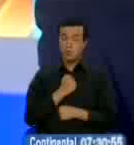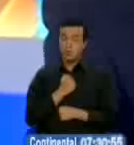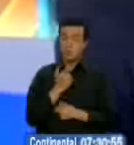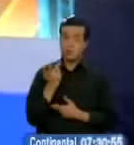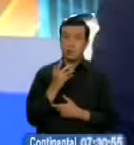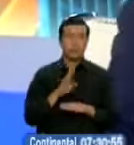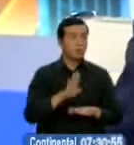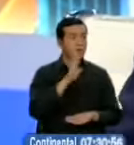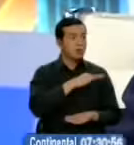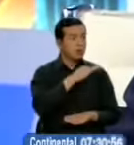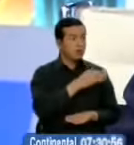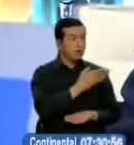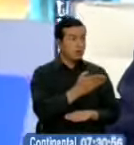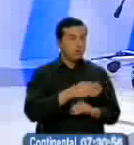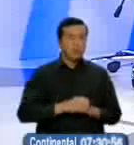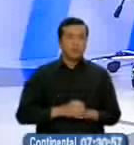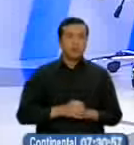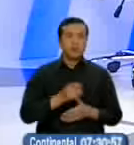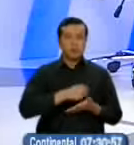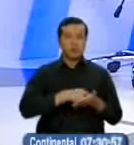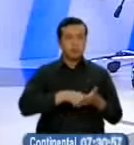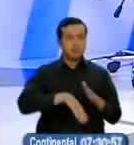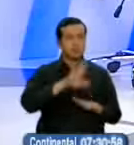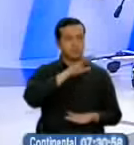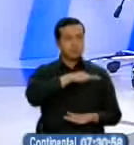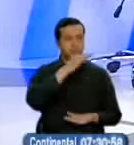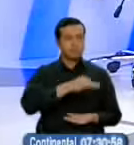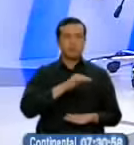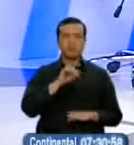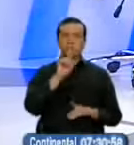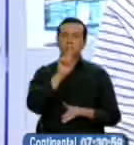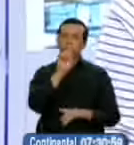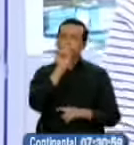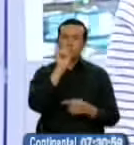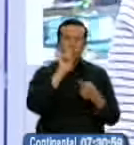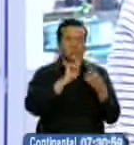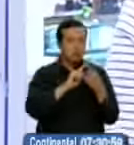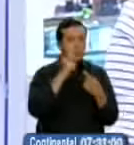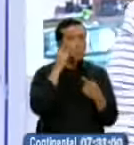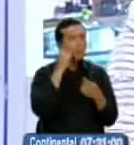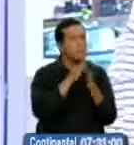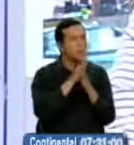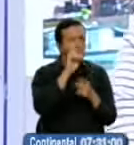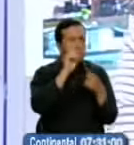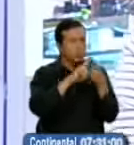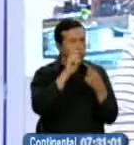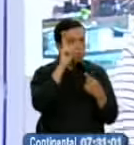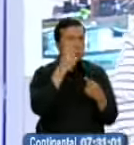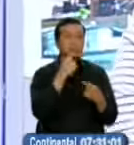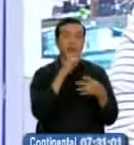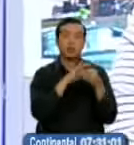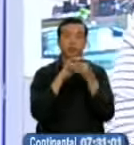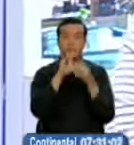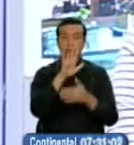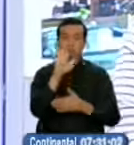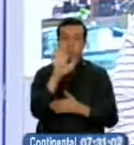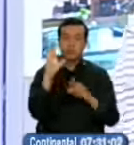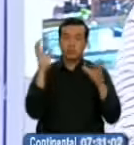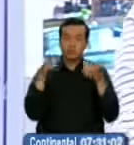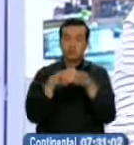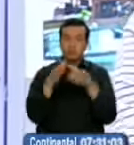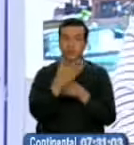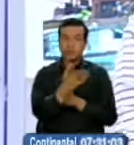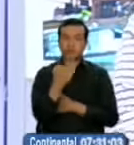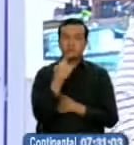¿Pacto ético? ¿Estás de acuerdo con el pacto ético? Yo firmaría el pacto ético con una pequeña condición. ¿Cuál es esa pequeña condición? Que Alianza País o el bloque de Alianza